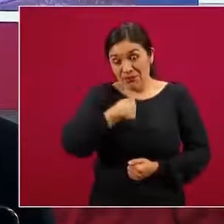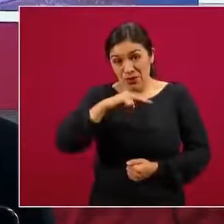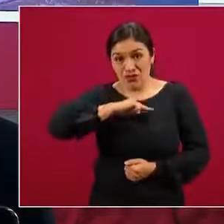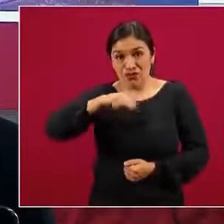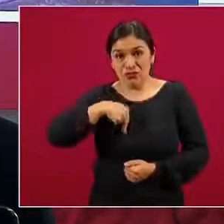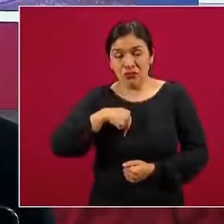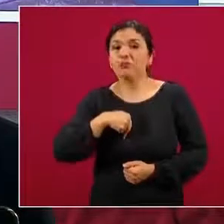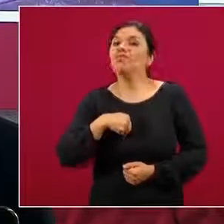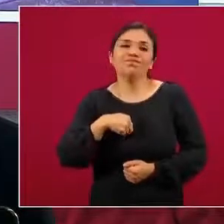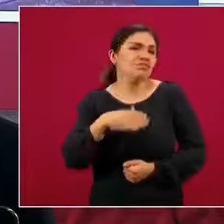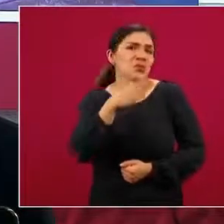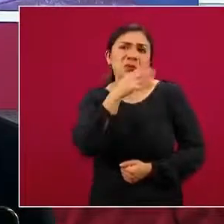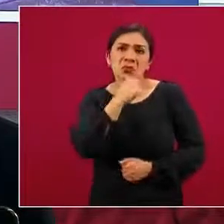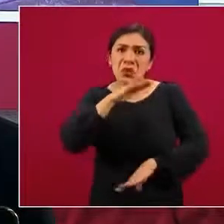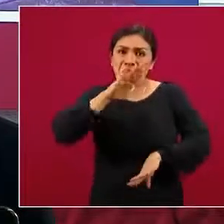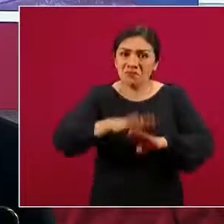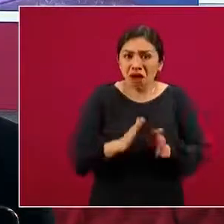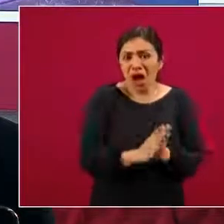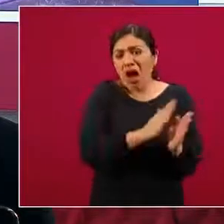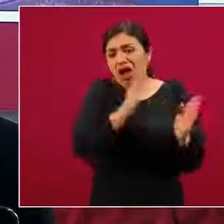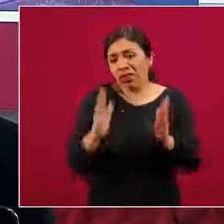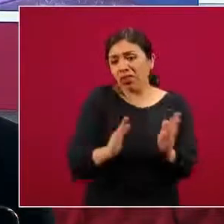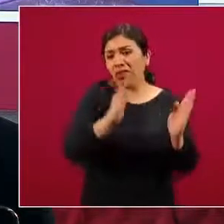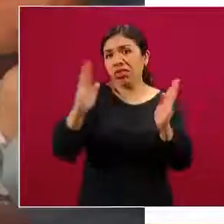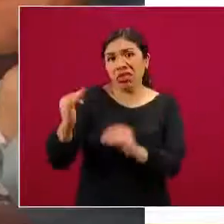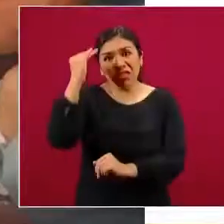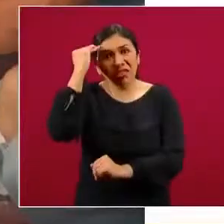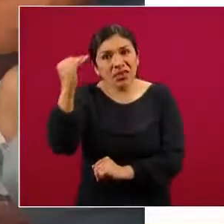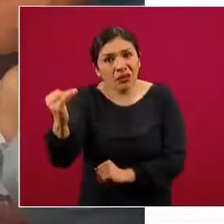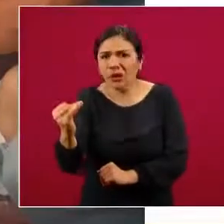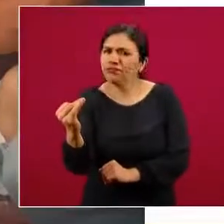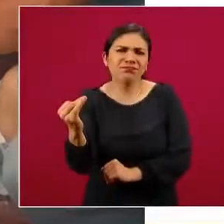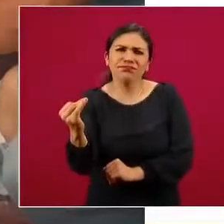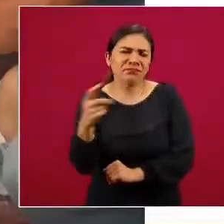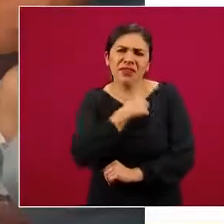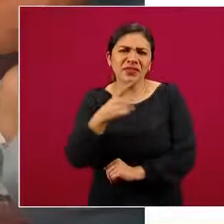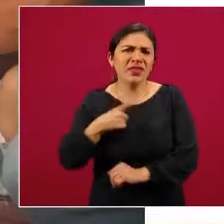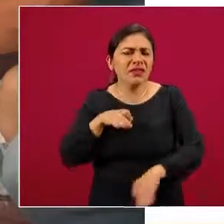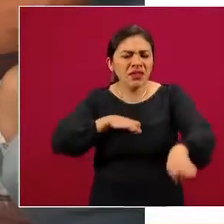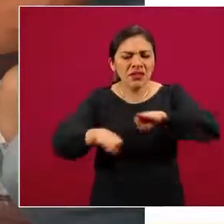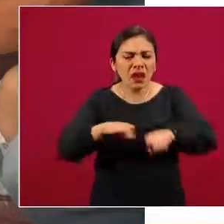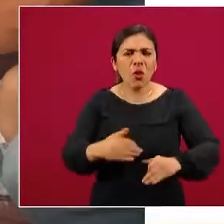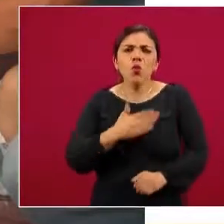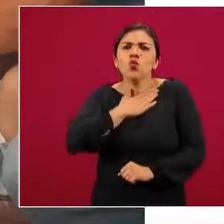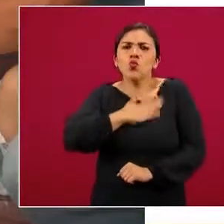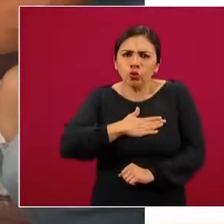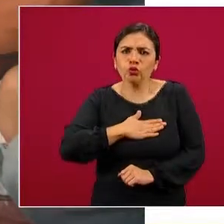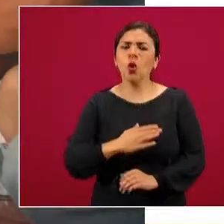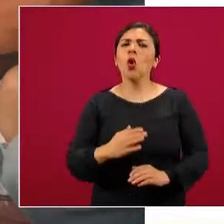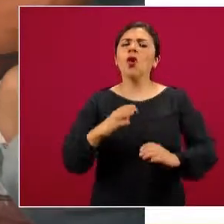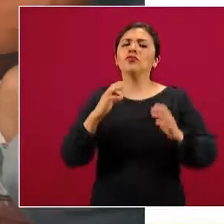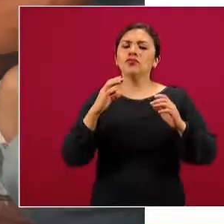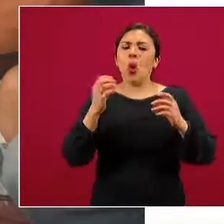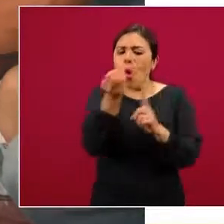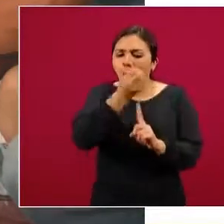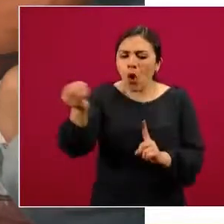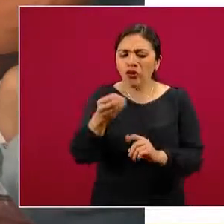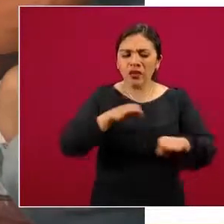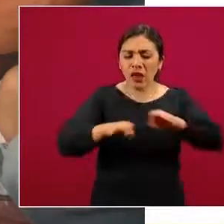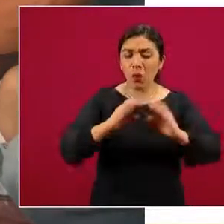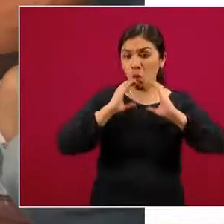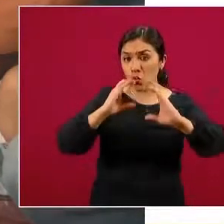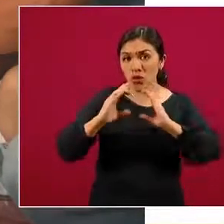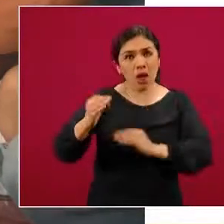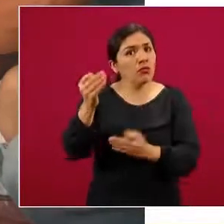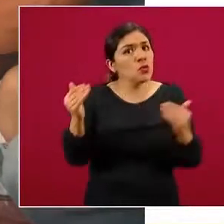es impostergable esta redistribución del trabajo de cuidado, pensar en nuevas